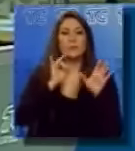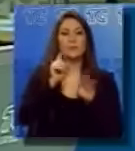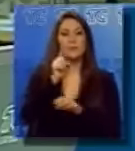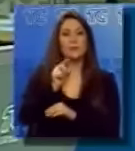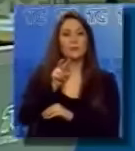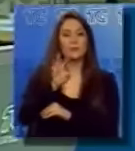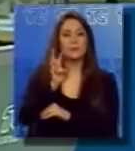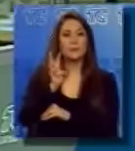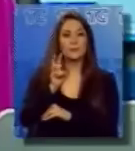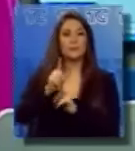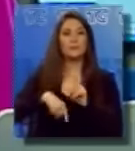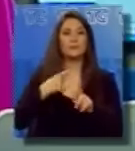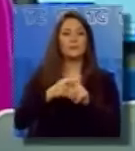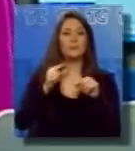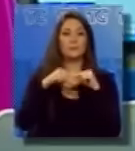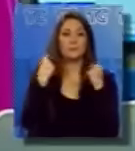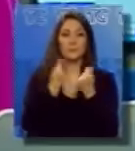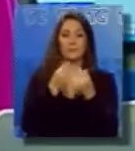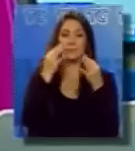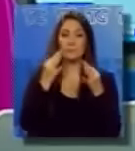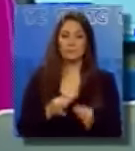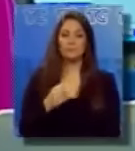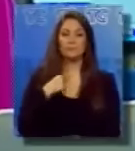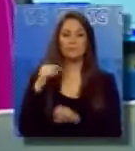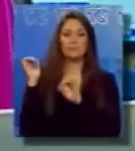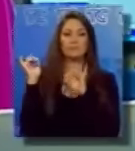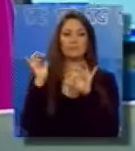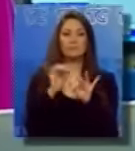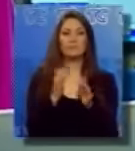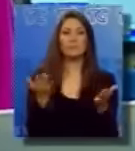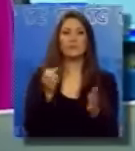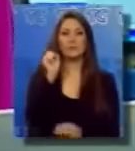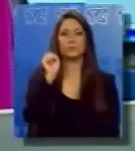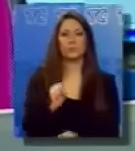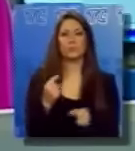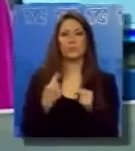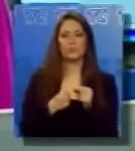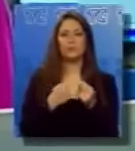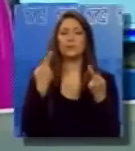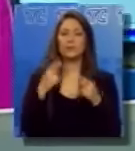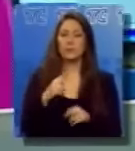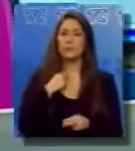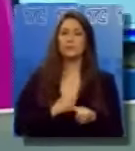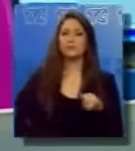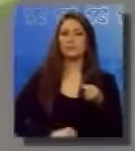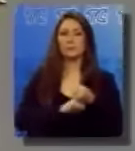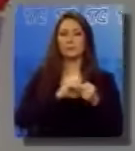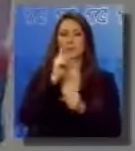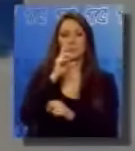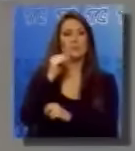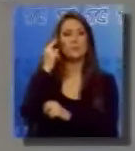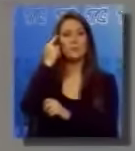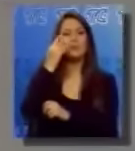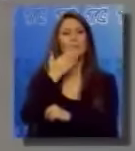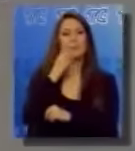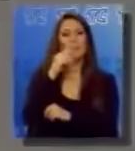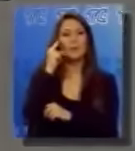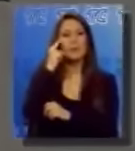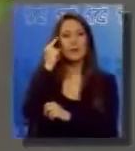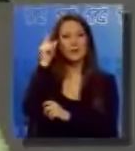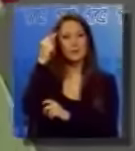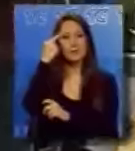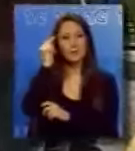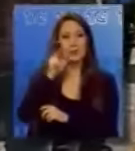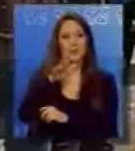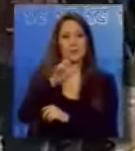Decenas de simpatizantes del movimiento oficialista se congregaron en el sur de la capital para manifestar su apoyo al gobierno. La gente llegó al redondel